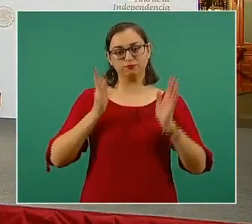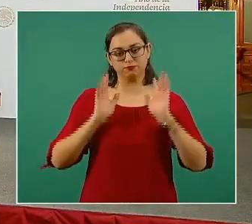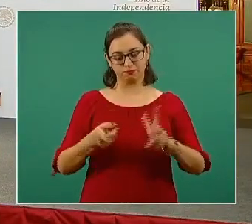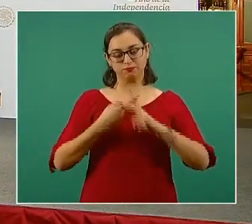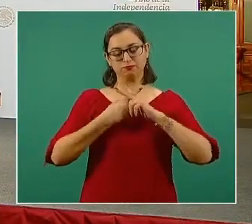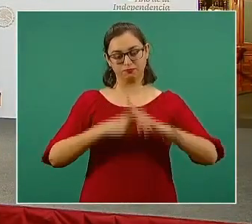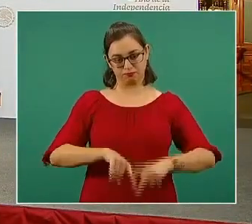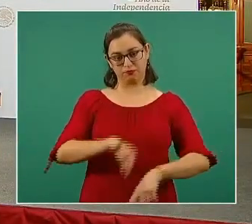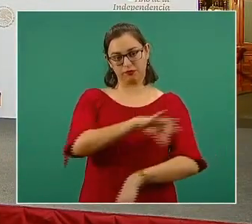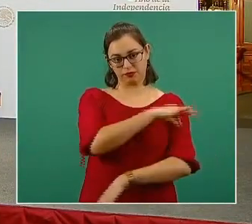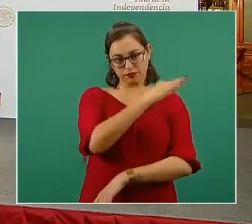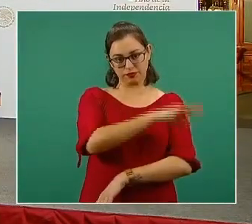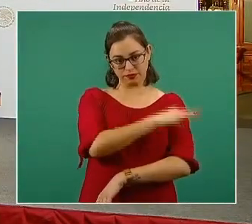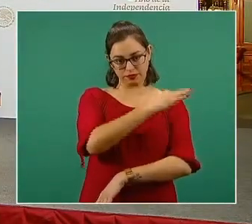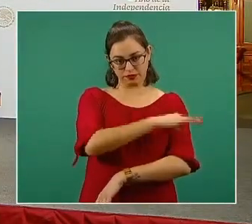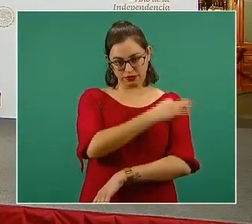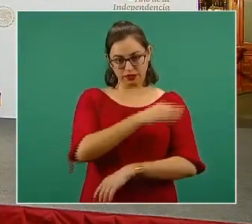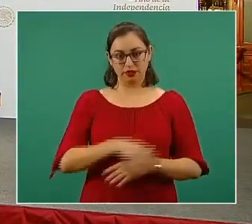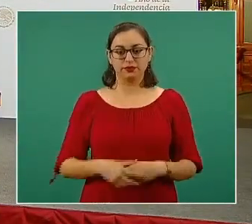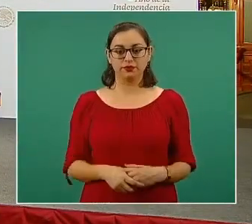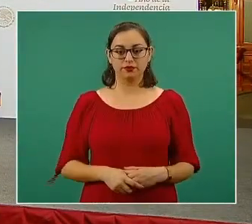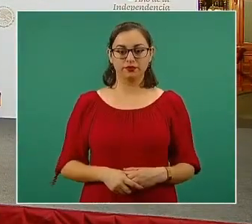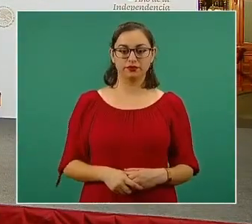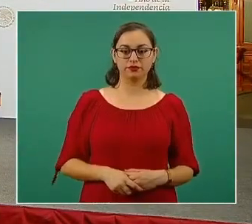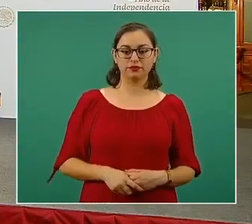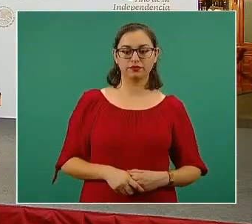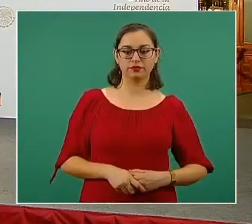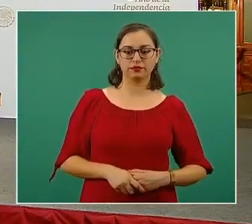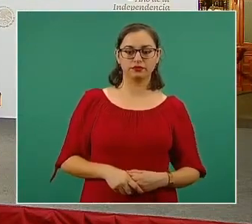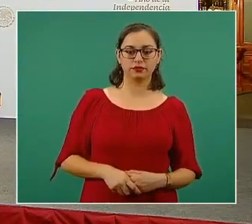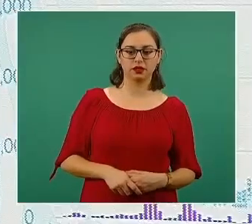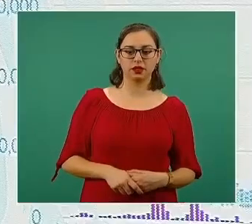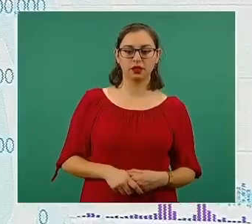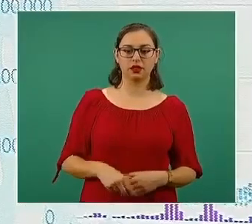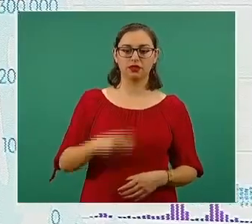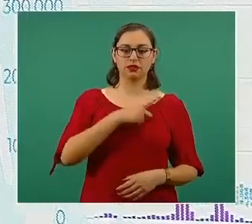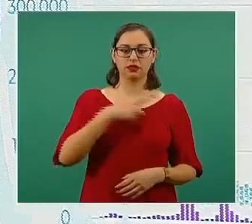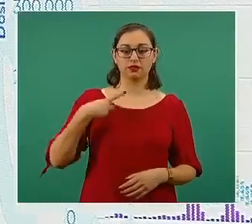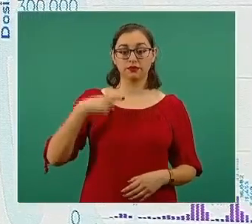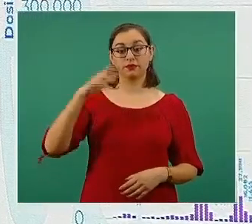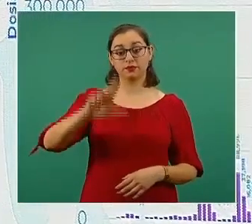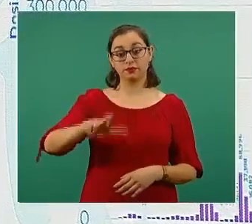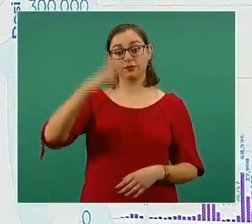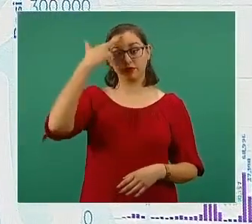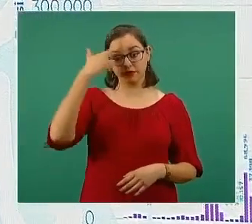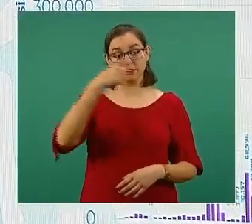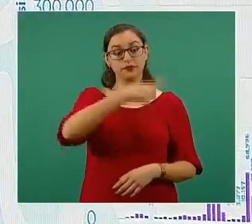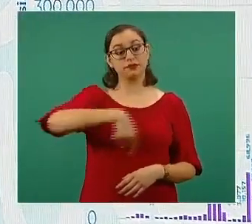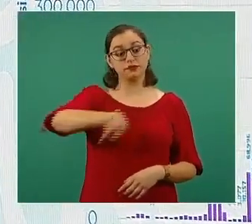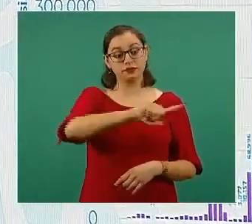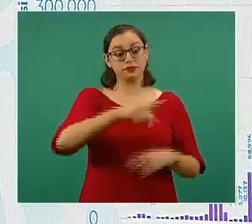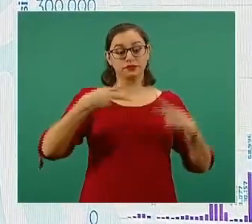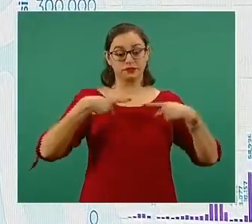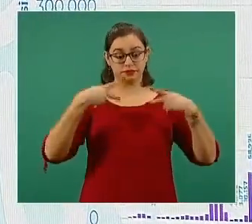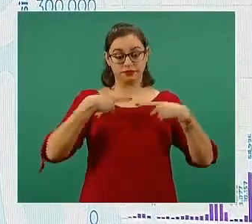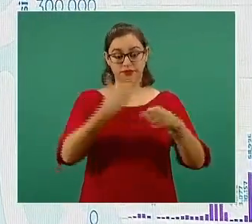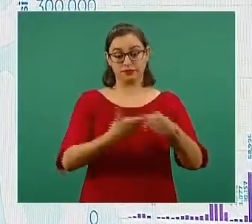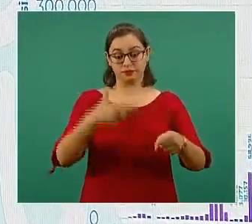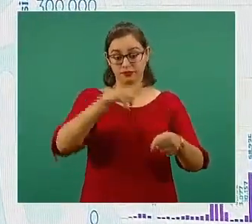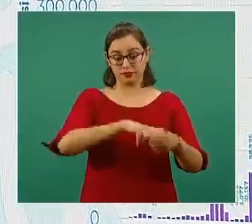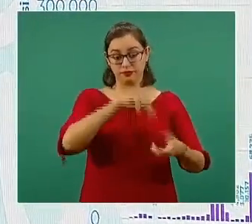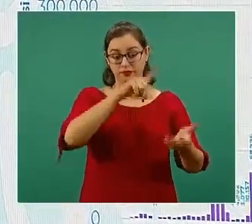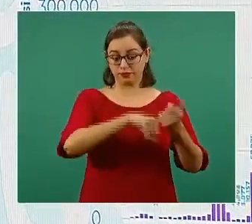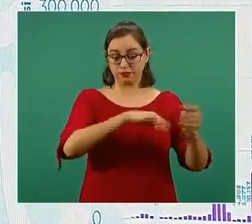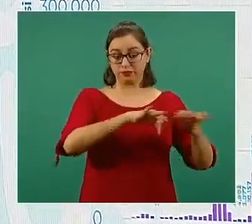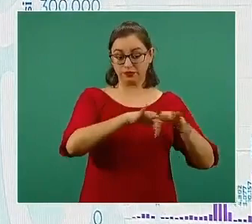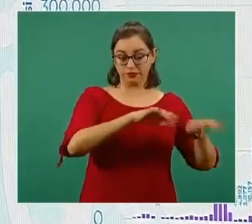educativo. Y recordar que a diferencia de las personas trabajadoras de la salud o las personas de acuerdo a